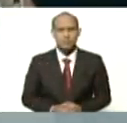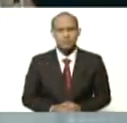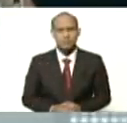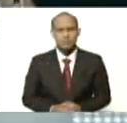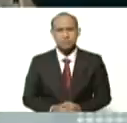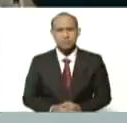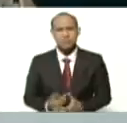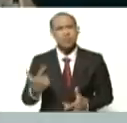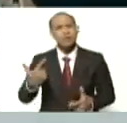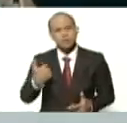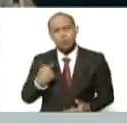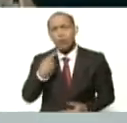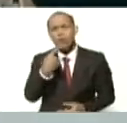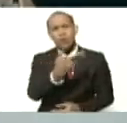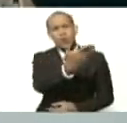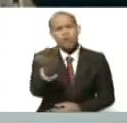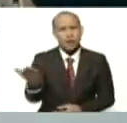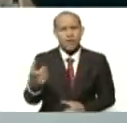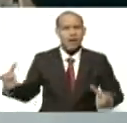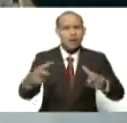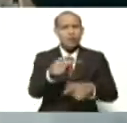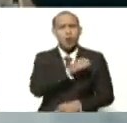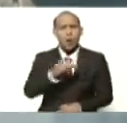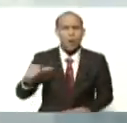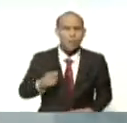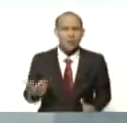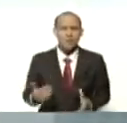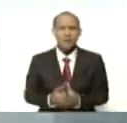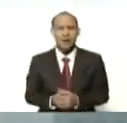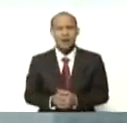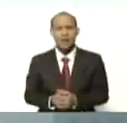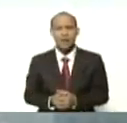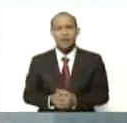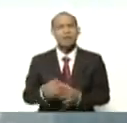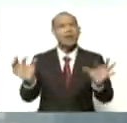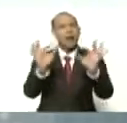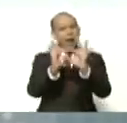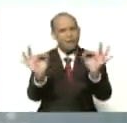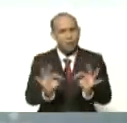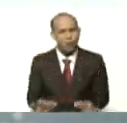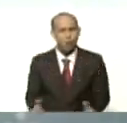por eso lecciones decía ustedes en la reunión en privada el método